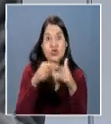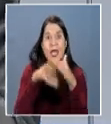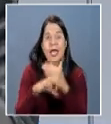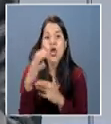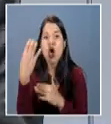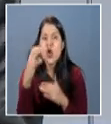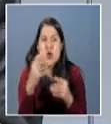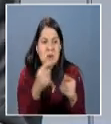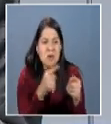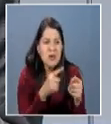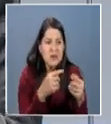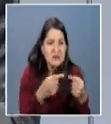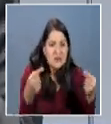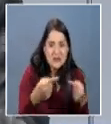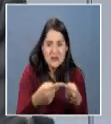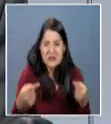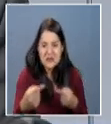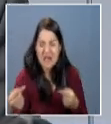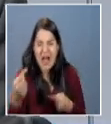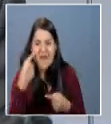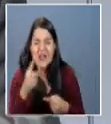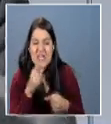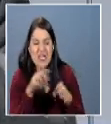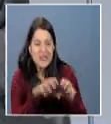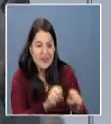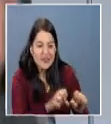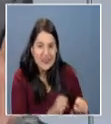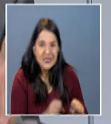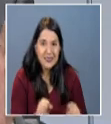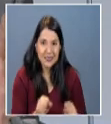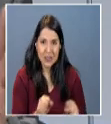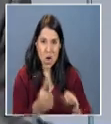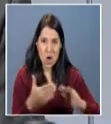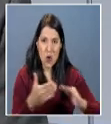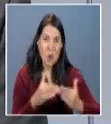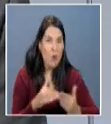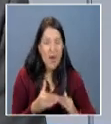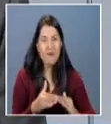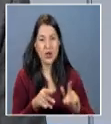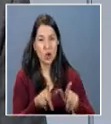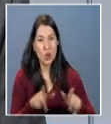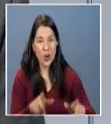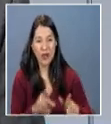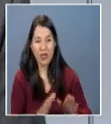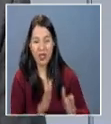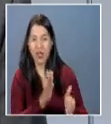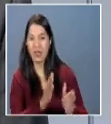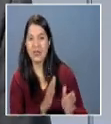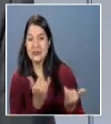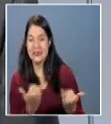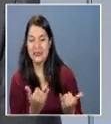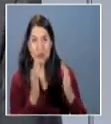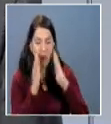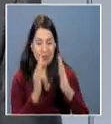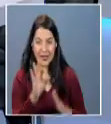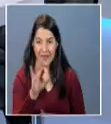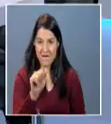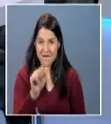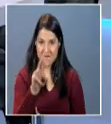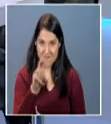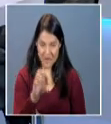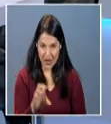para definir quién se queda con todo, y eso tiene impacto en Costa Rica. Ahora, vayámonos al caso México. Ahí pasa exactamente igual. Había una